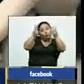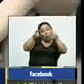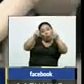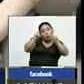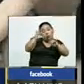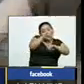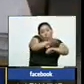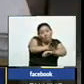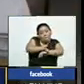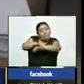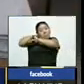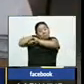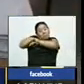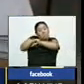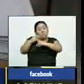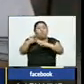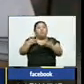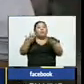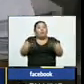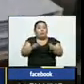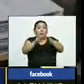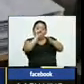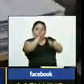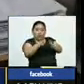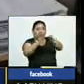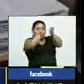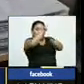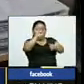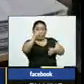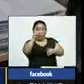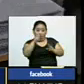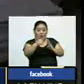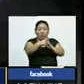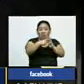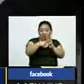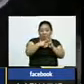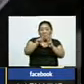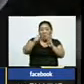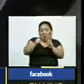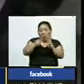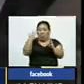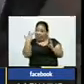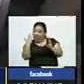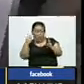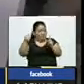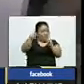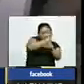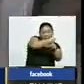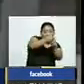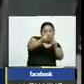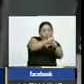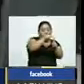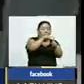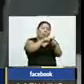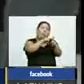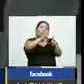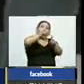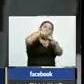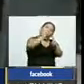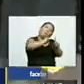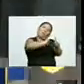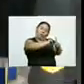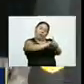finales de enero. Según el Ministerio Público, los elementos de la policía le propinaron una golpiza que causó su muerte días después.